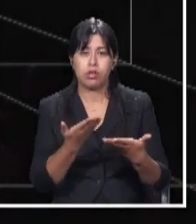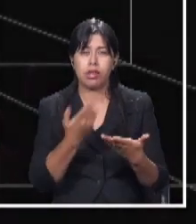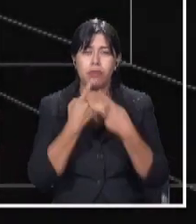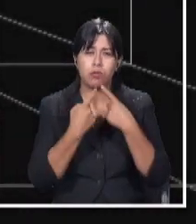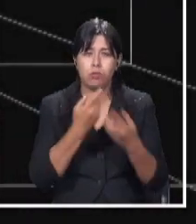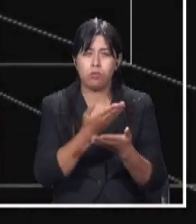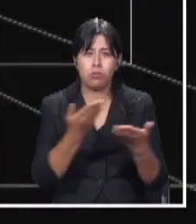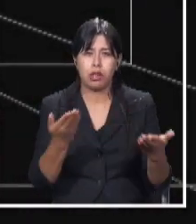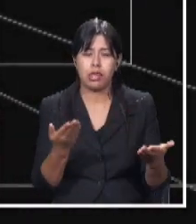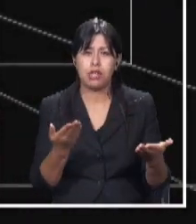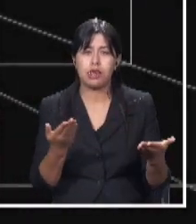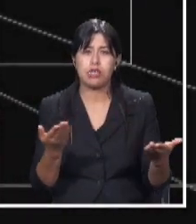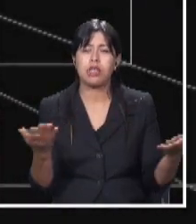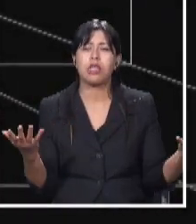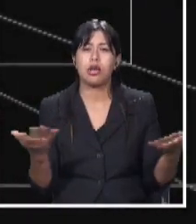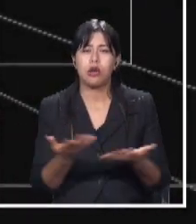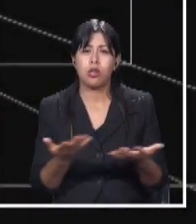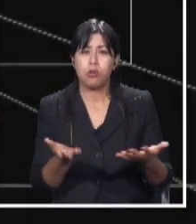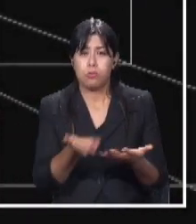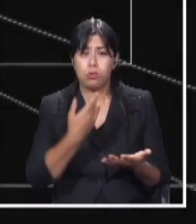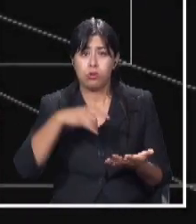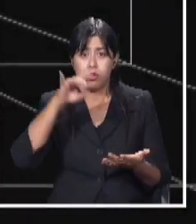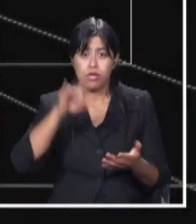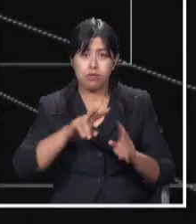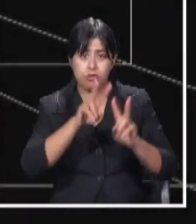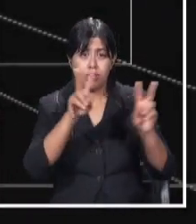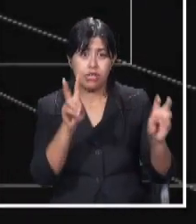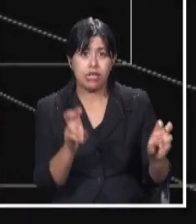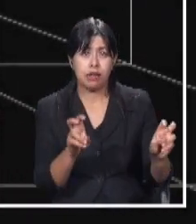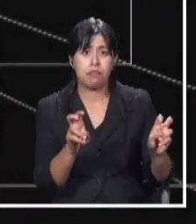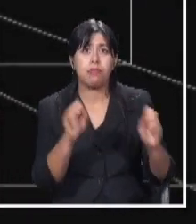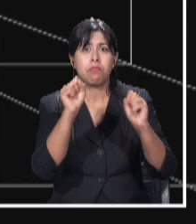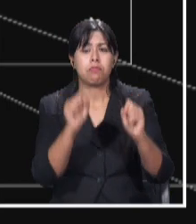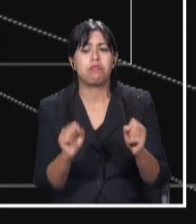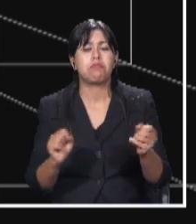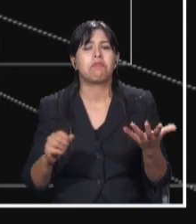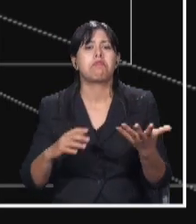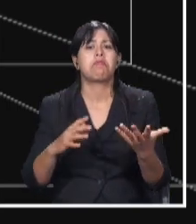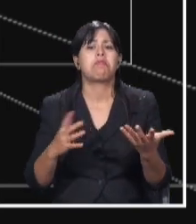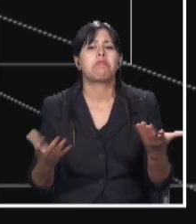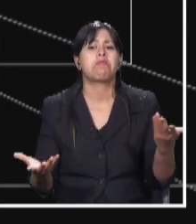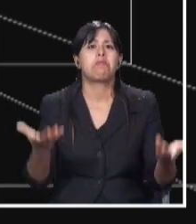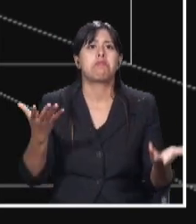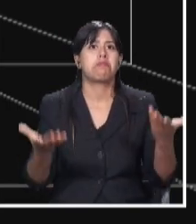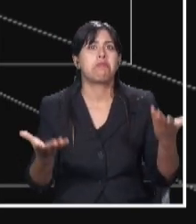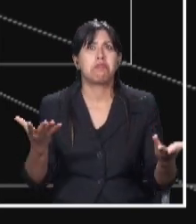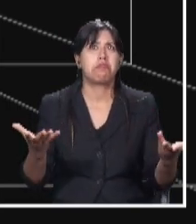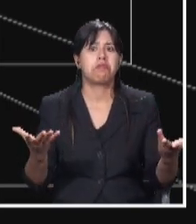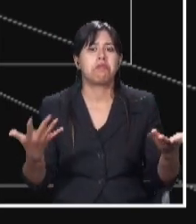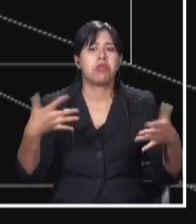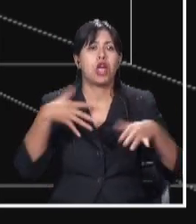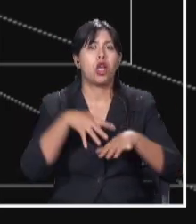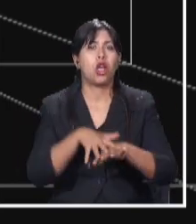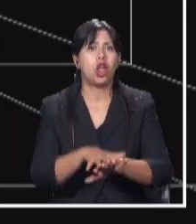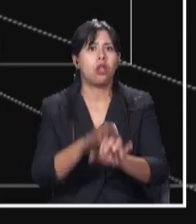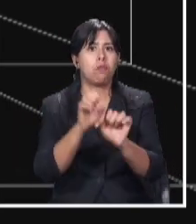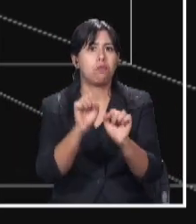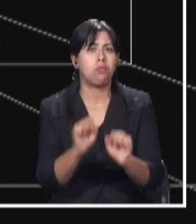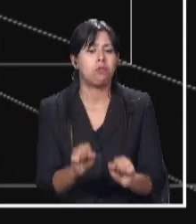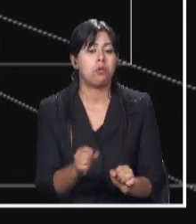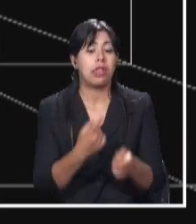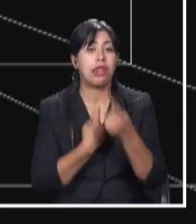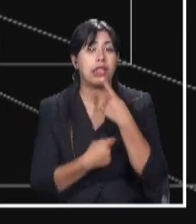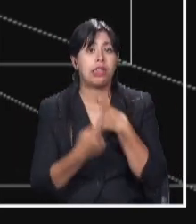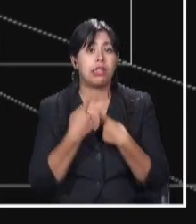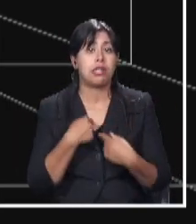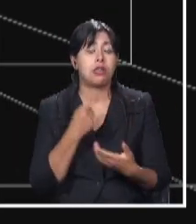cómo lo que sabemos de un lado, de alguna forma lo podemos combinar con lo que sabemos del otro lado, y qué cosas interesantes pueden salir de